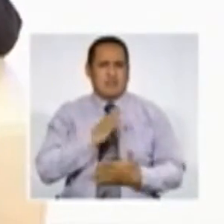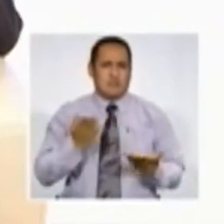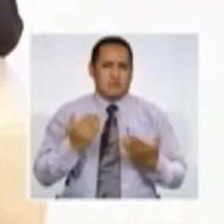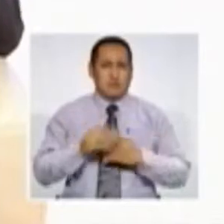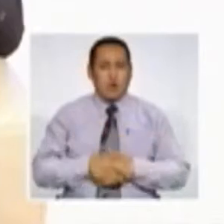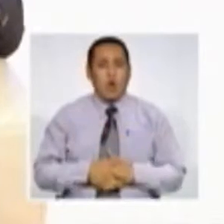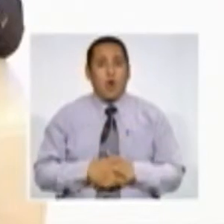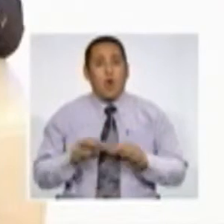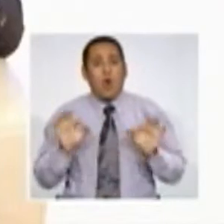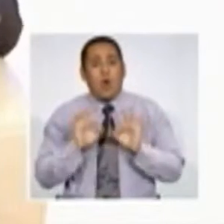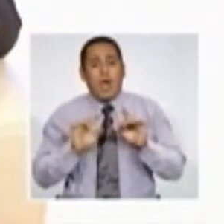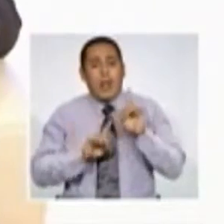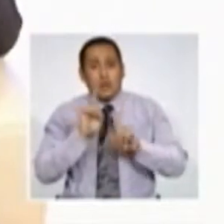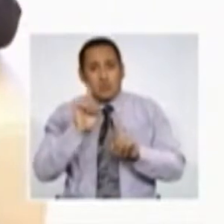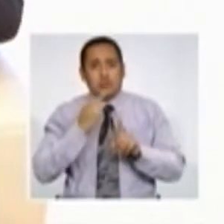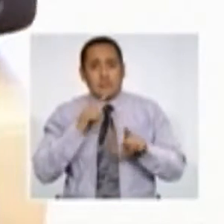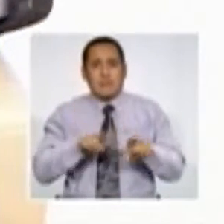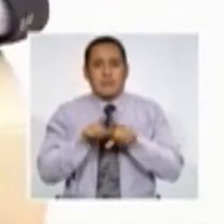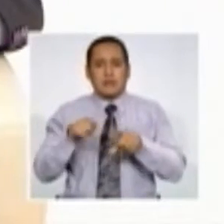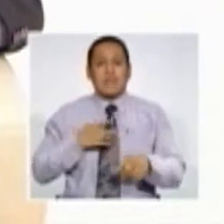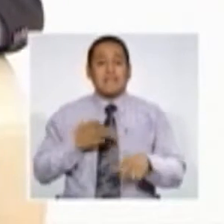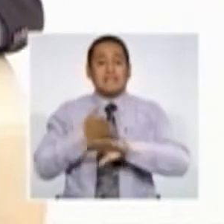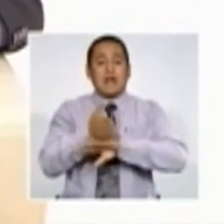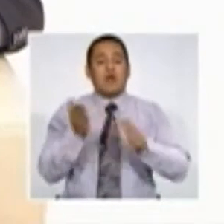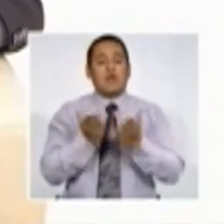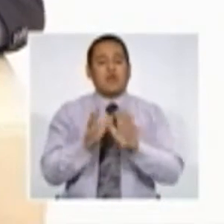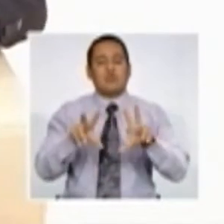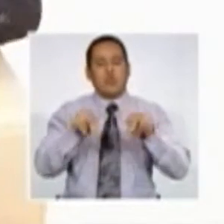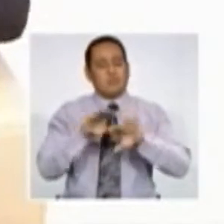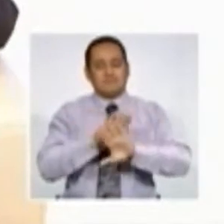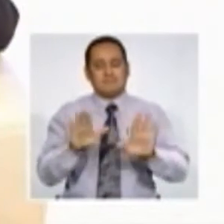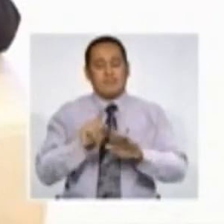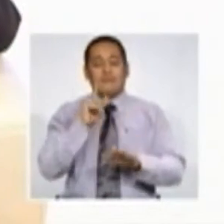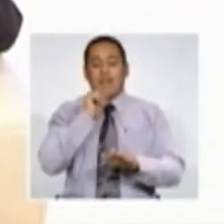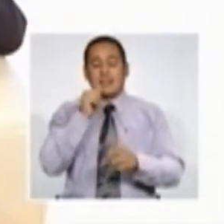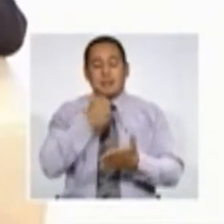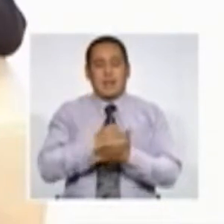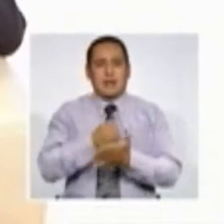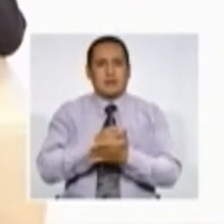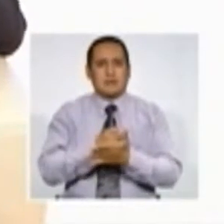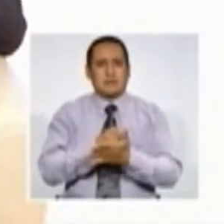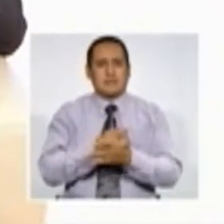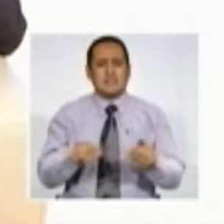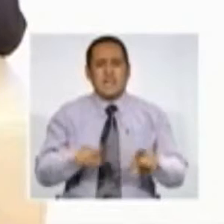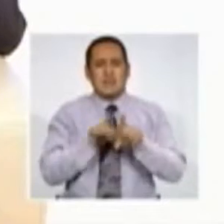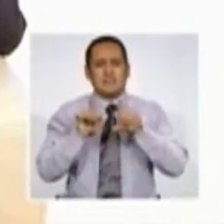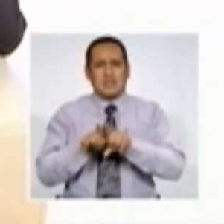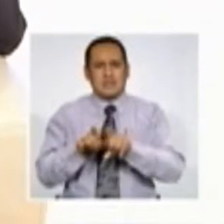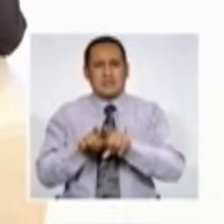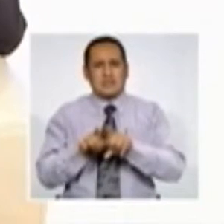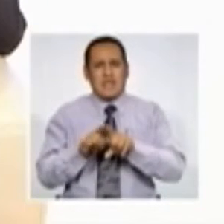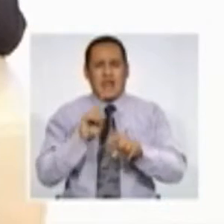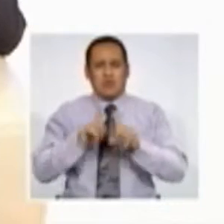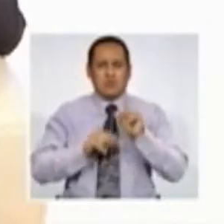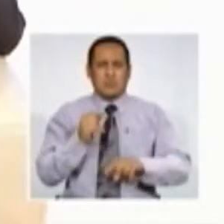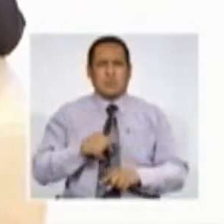agresión, hostilidad. O se les impedía ingresar simplemente al colegio. Otras veces se les